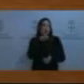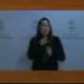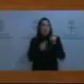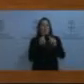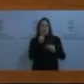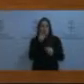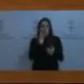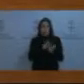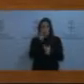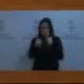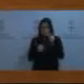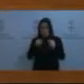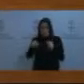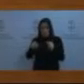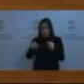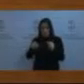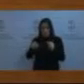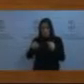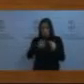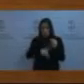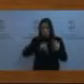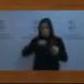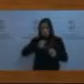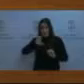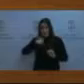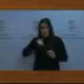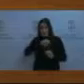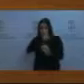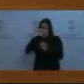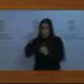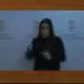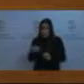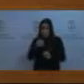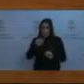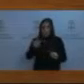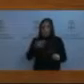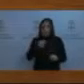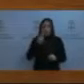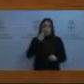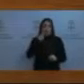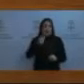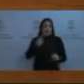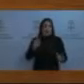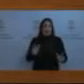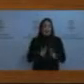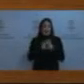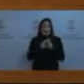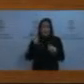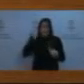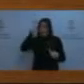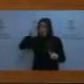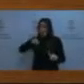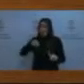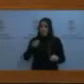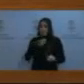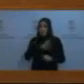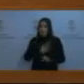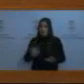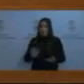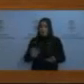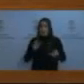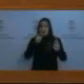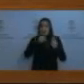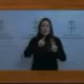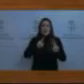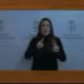defendí estos presupuestos generales del Estado, son los más sociales de los últimos tiempos. ¿Alguien se fijó en